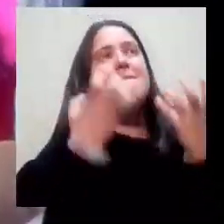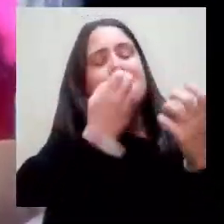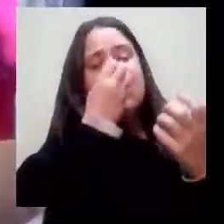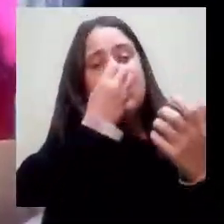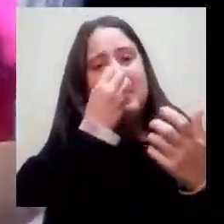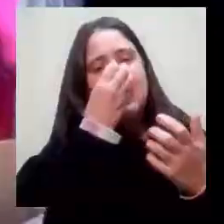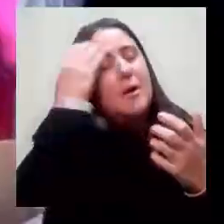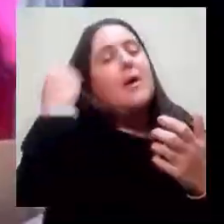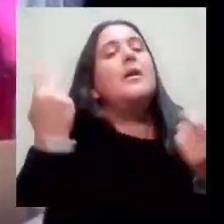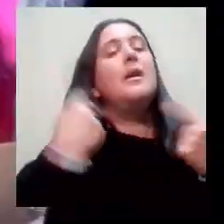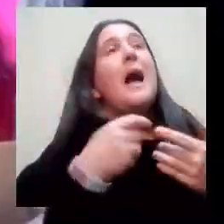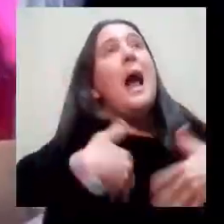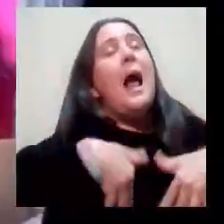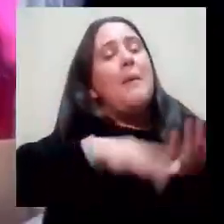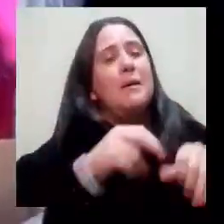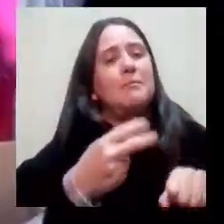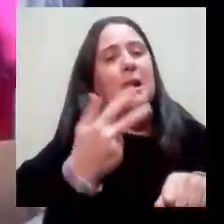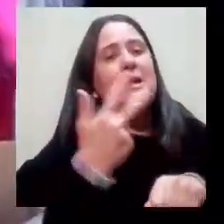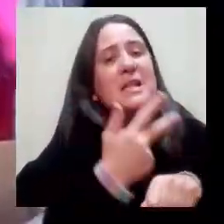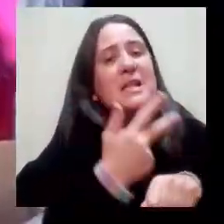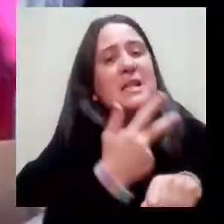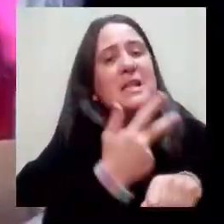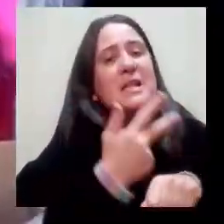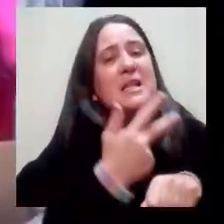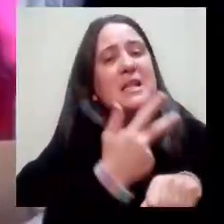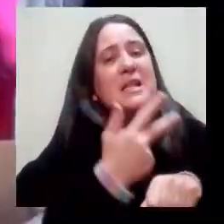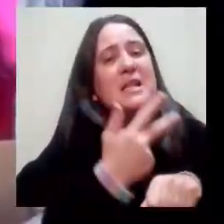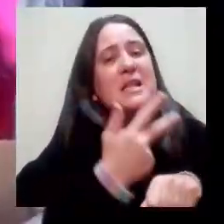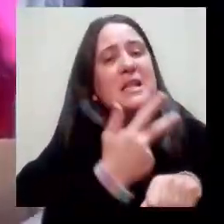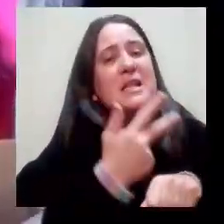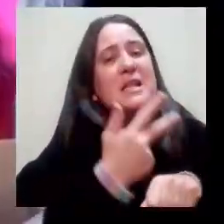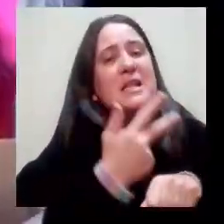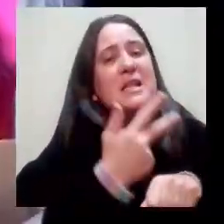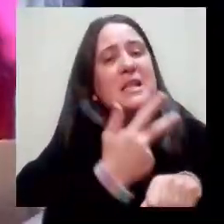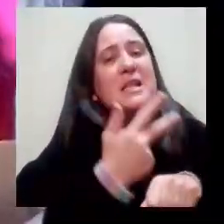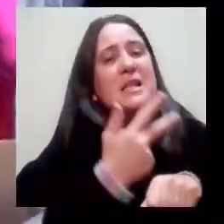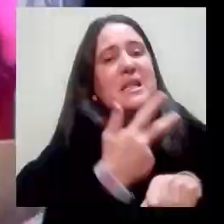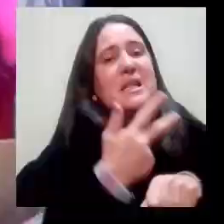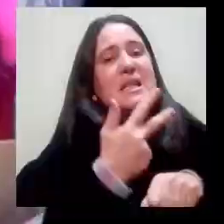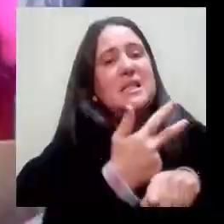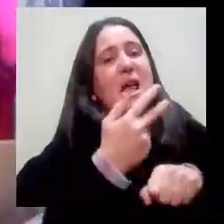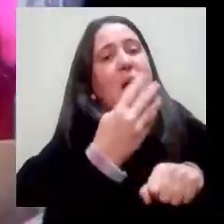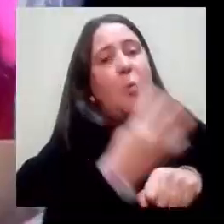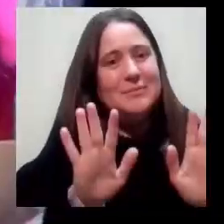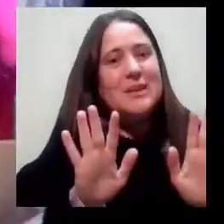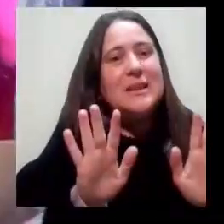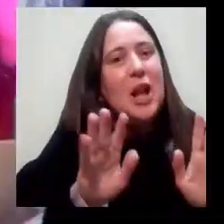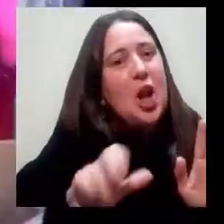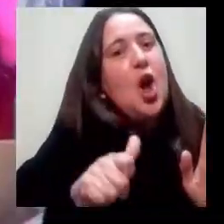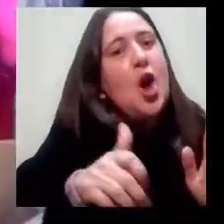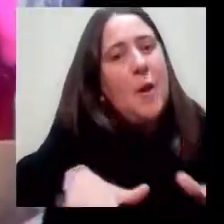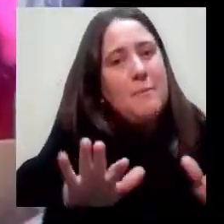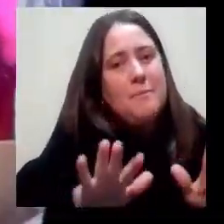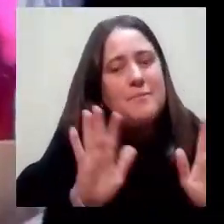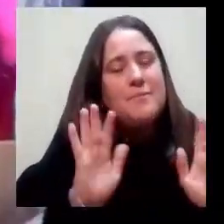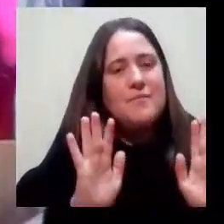Capaz que para el tercer, cuarto, quinto, sexto encuentro de innovación pedagógica estemos en camino de empezar a lograr, a esbozar con